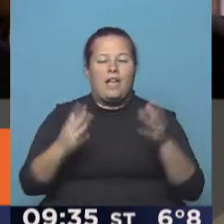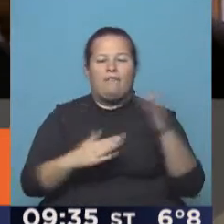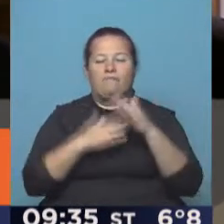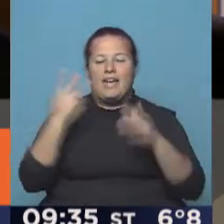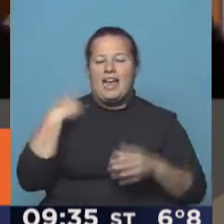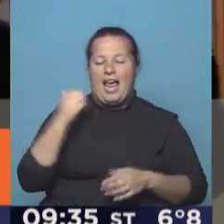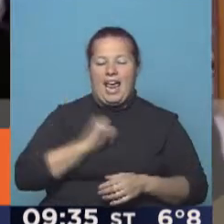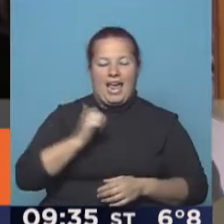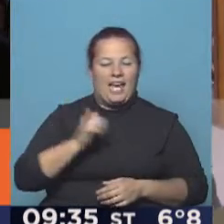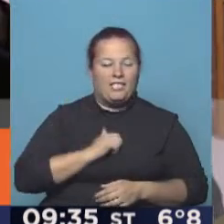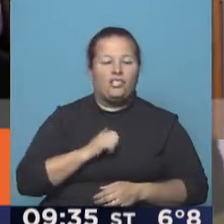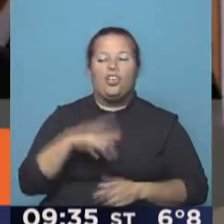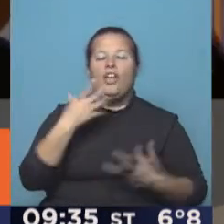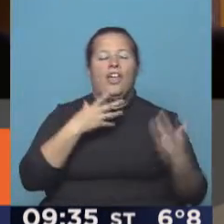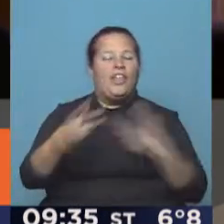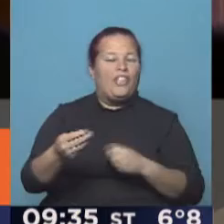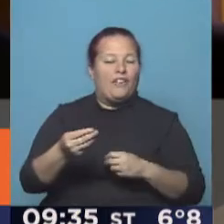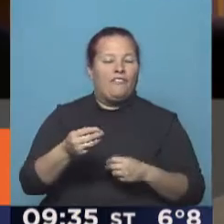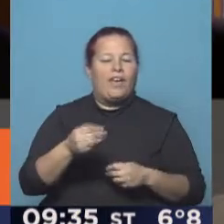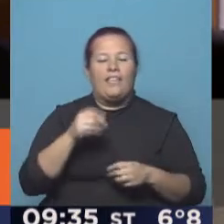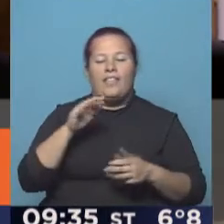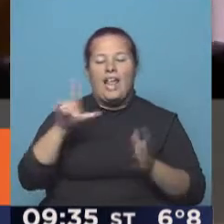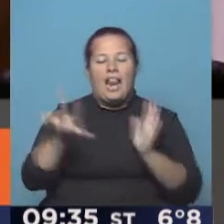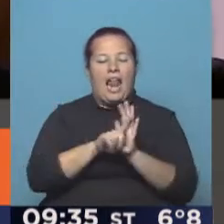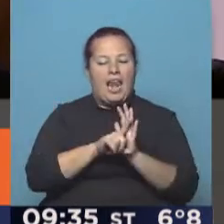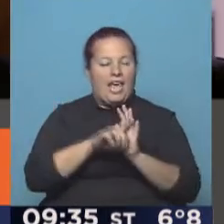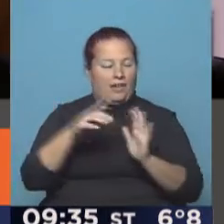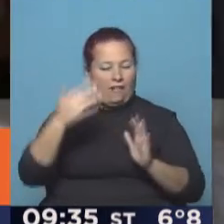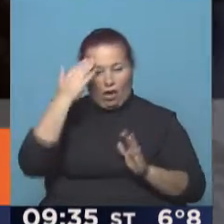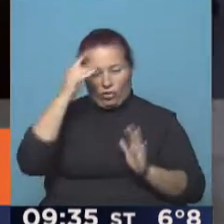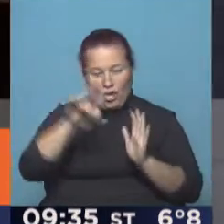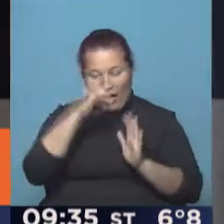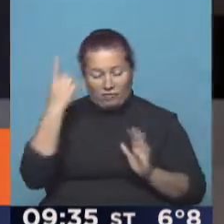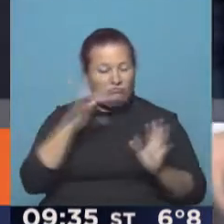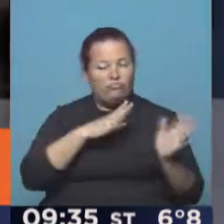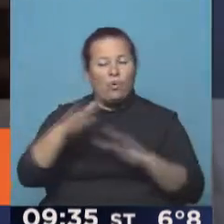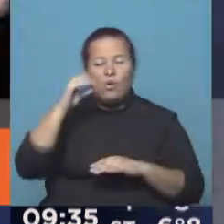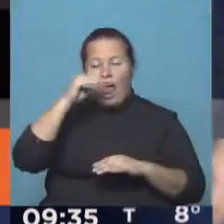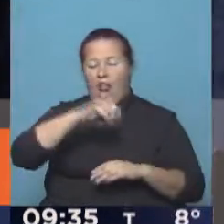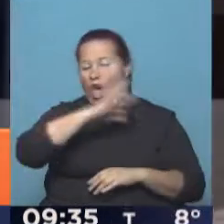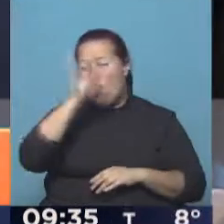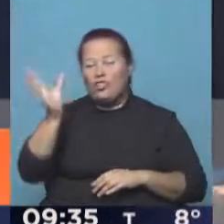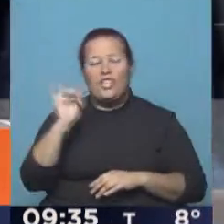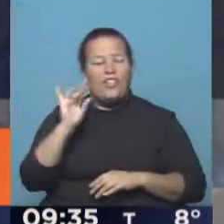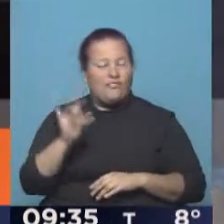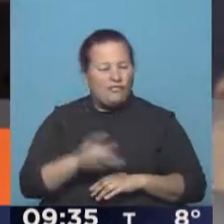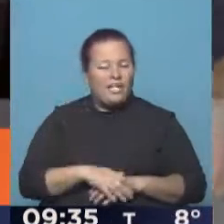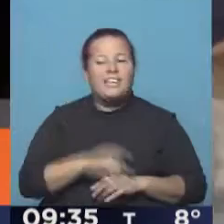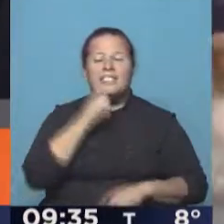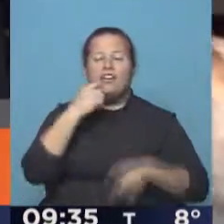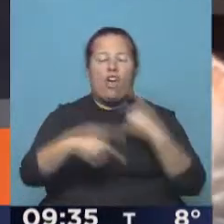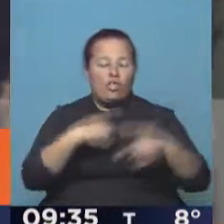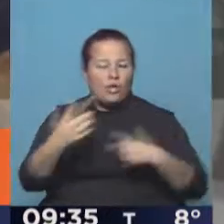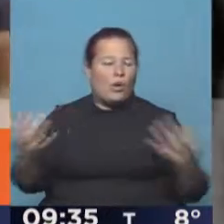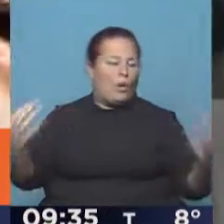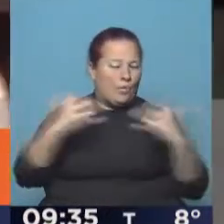del ejército y que defendía la Constitución y la ley. Así que fue toda una noche difícil donde avanzaban y